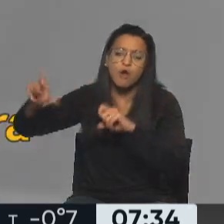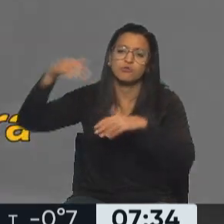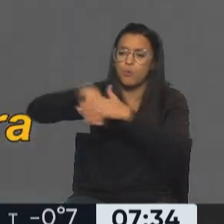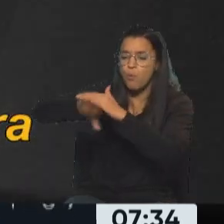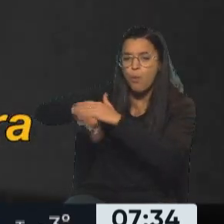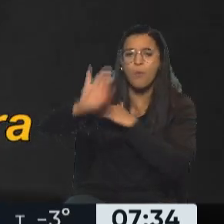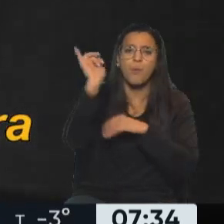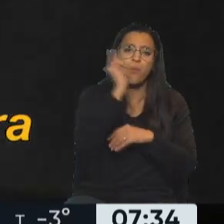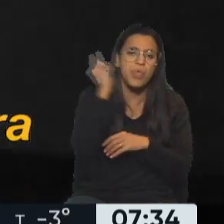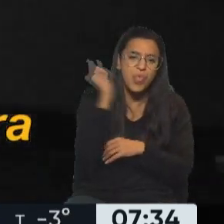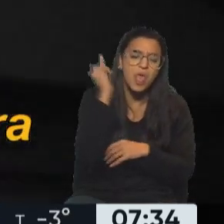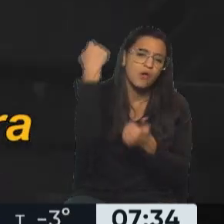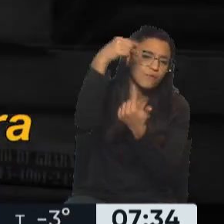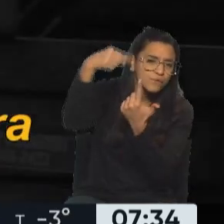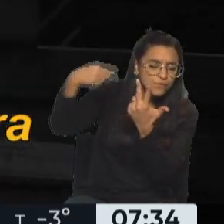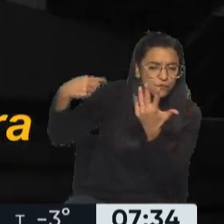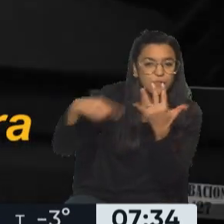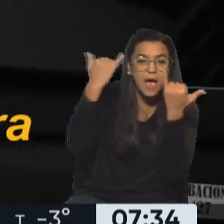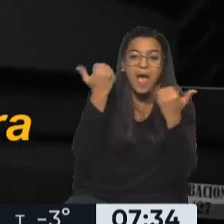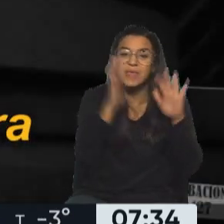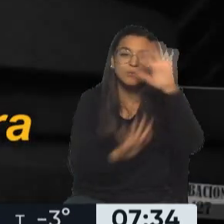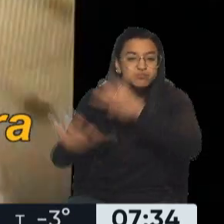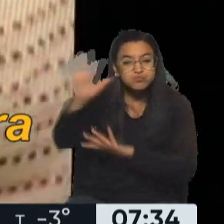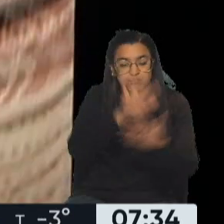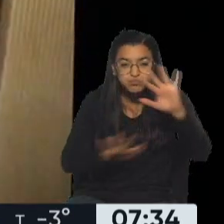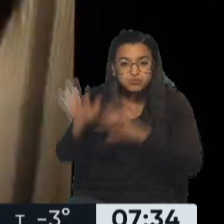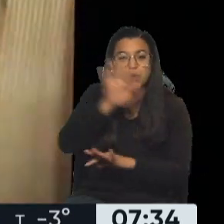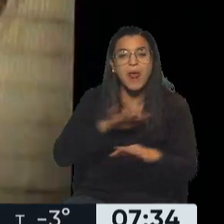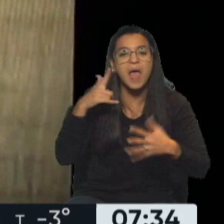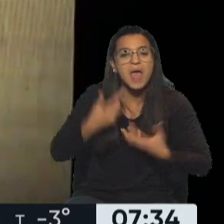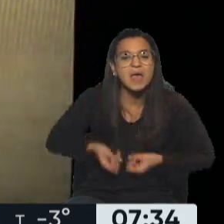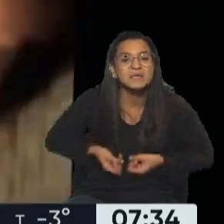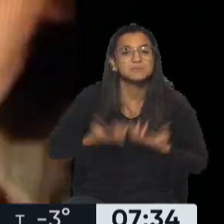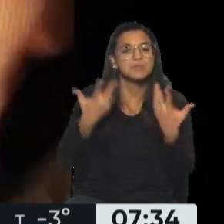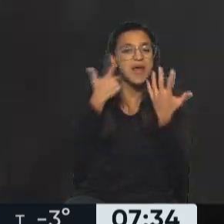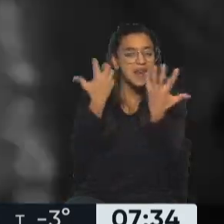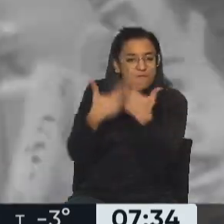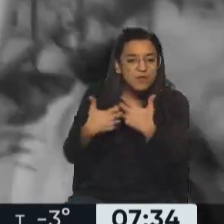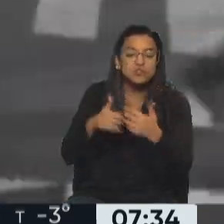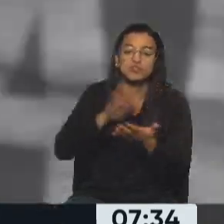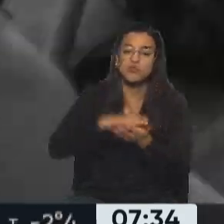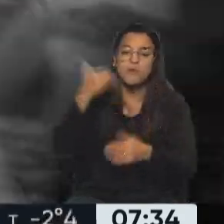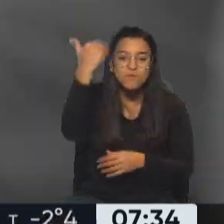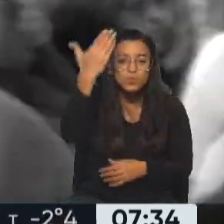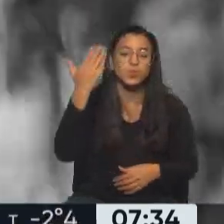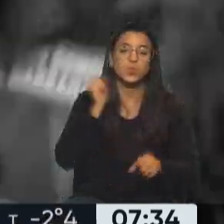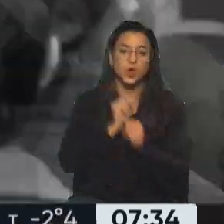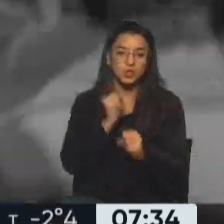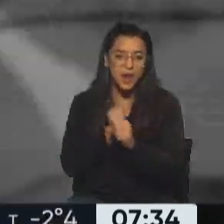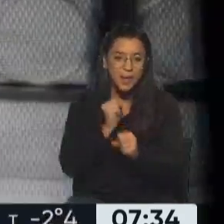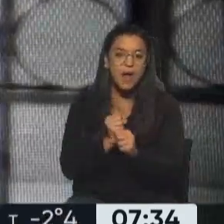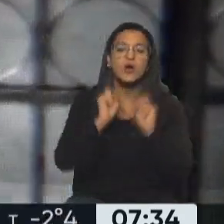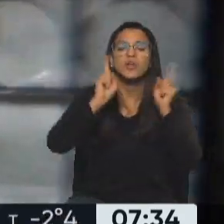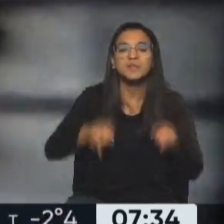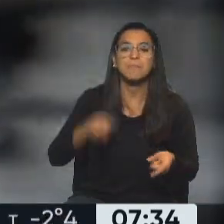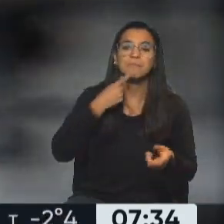archivo, videos, con distintos soportes que sirven para expresar reflexiones sobre el futuro, el trabajo, también